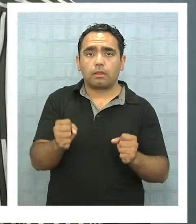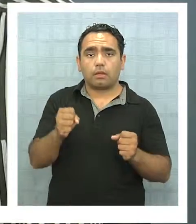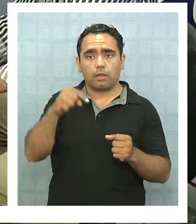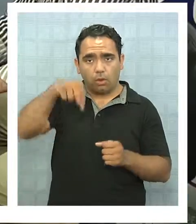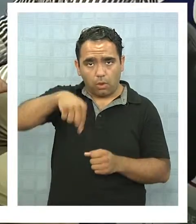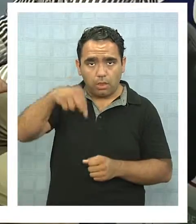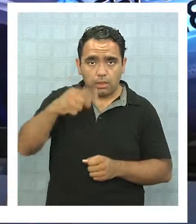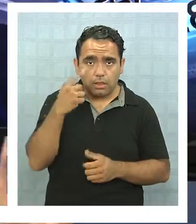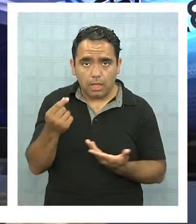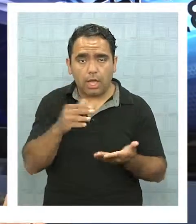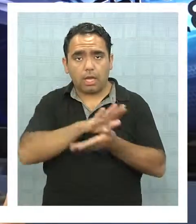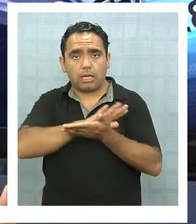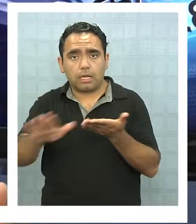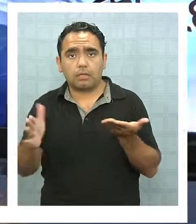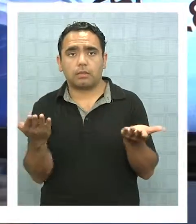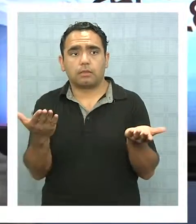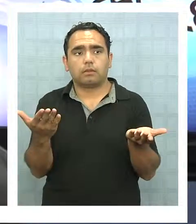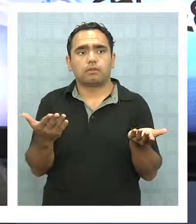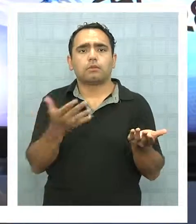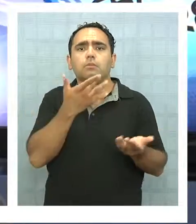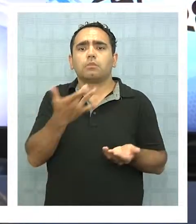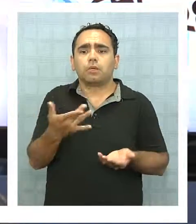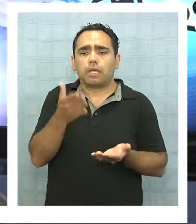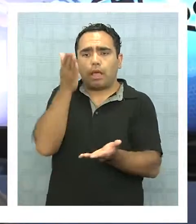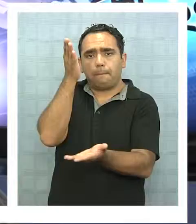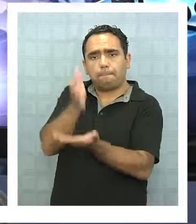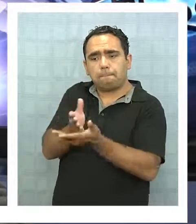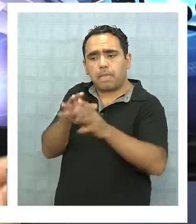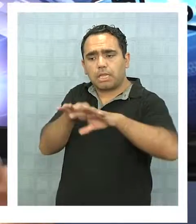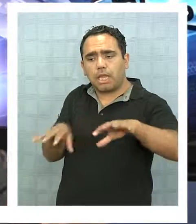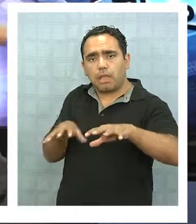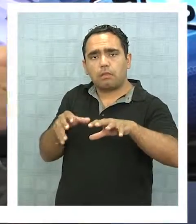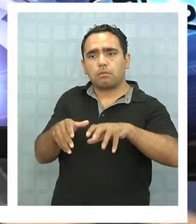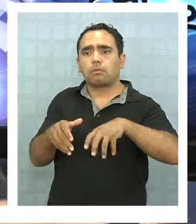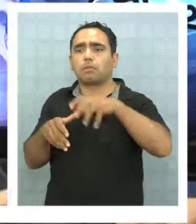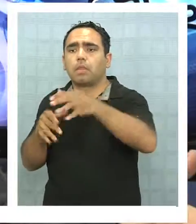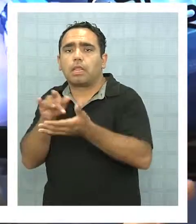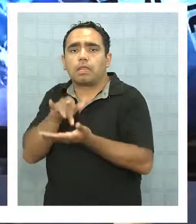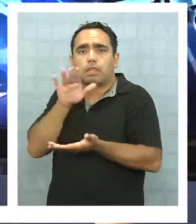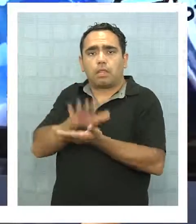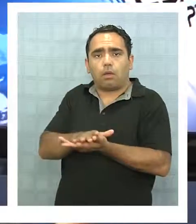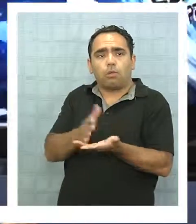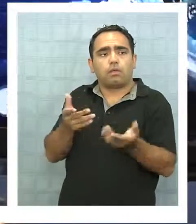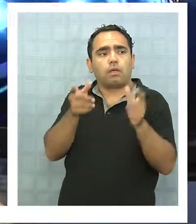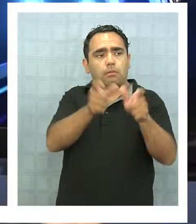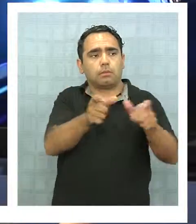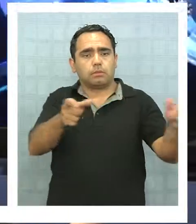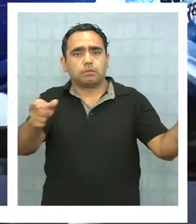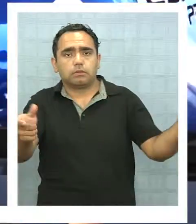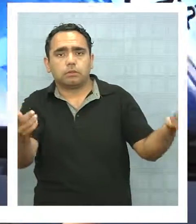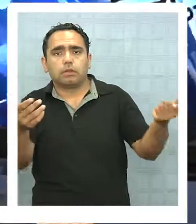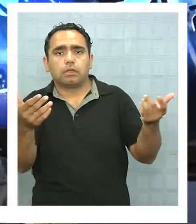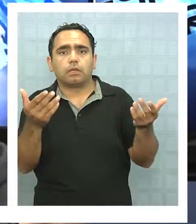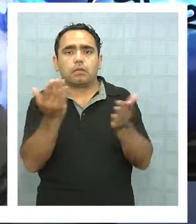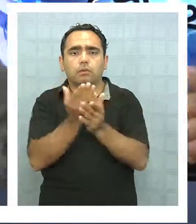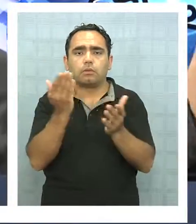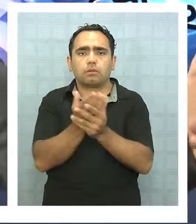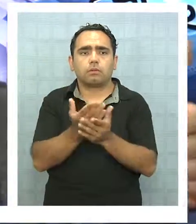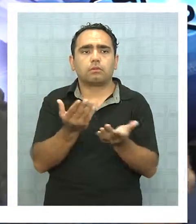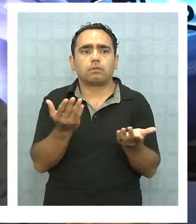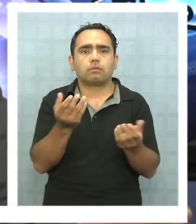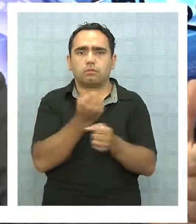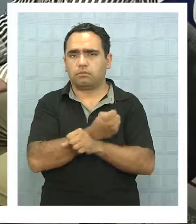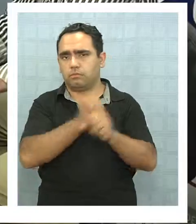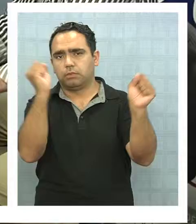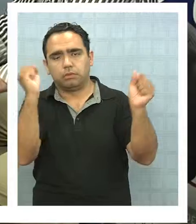Hoy. ¿Y por qué entonces se destina la mitad de ese presupuesto a seguir endeudando a estudiantes? Eso no puede ser. ¿Por qué? Porque hay